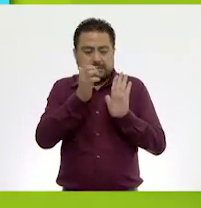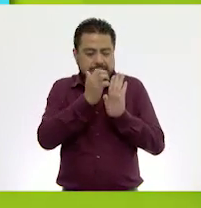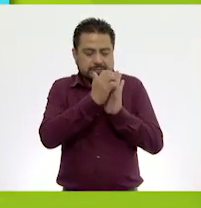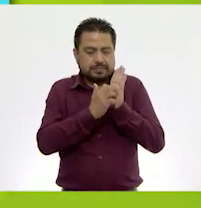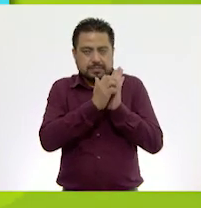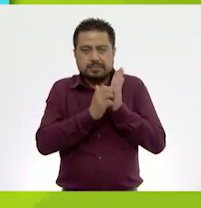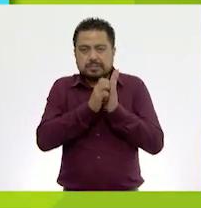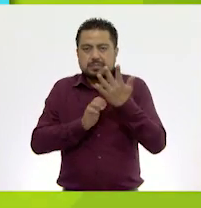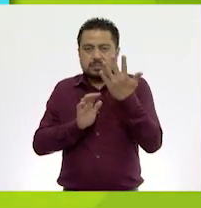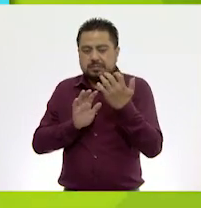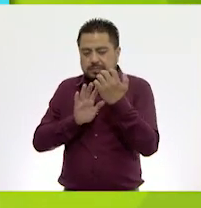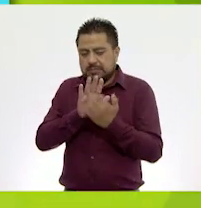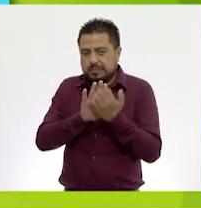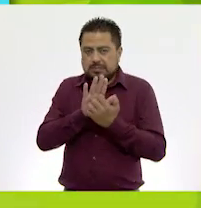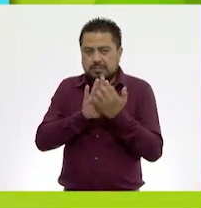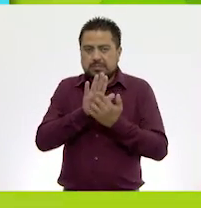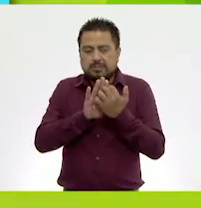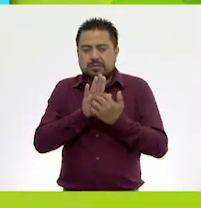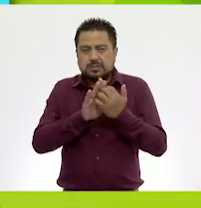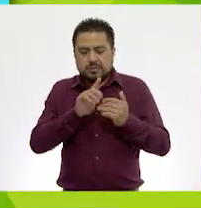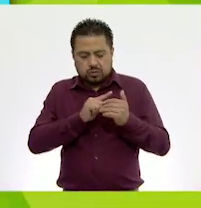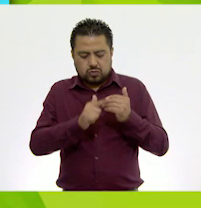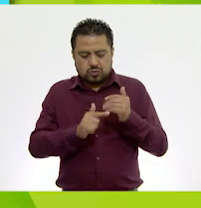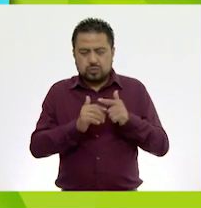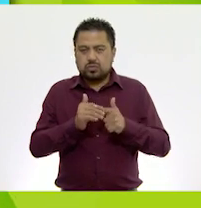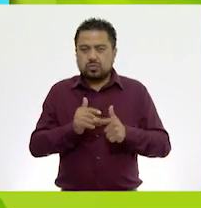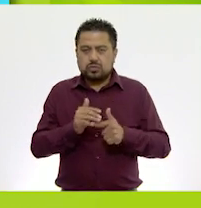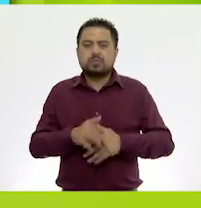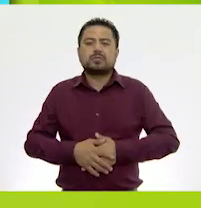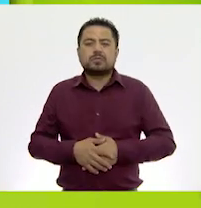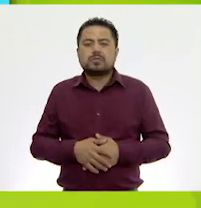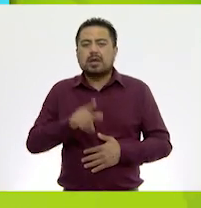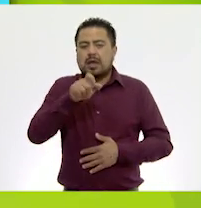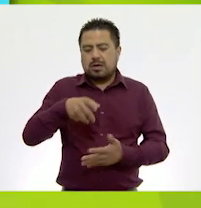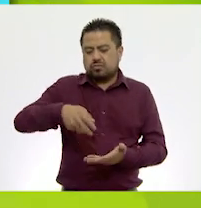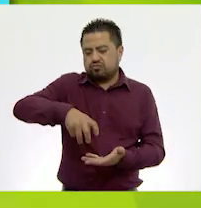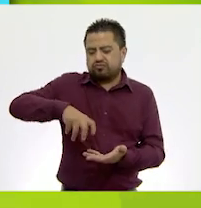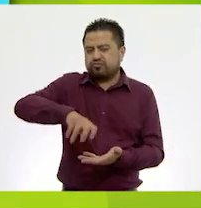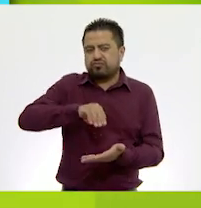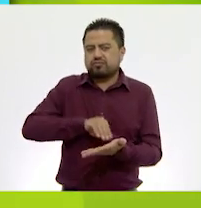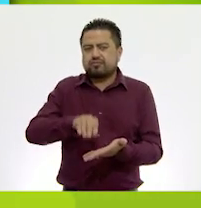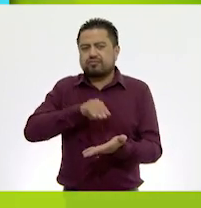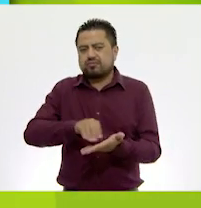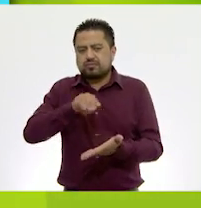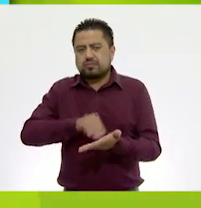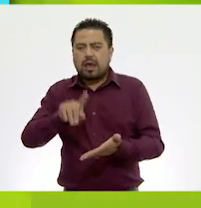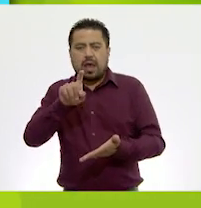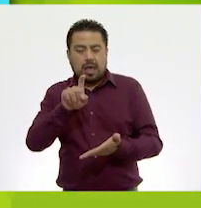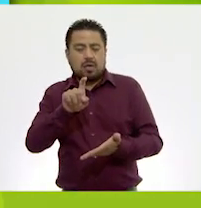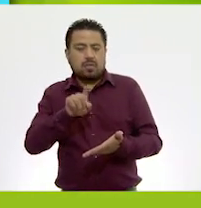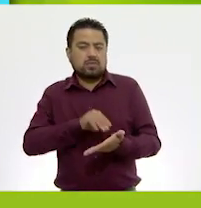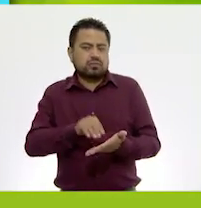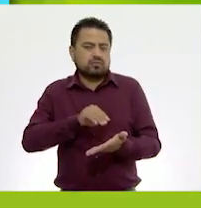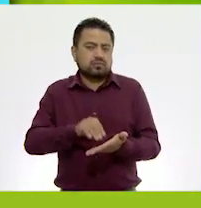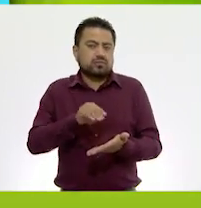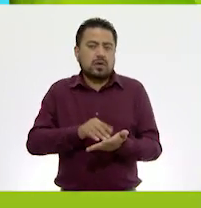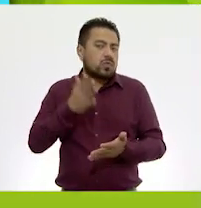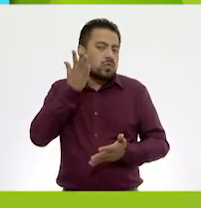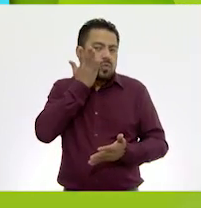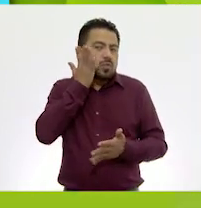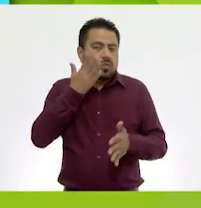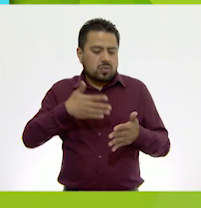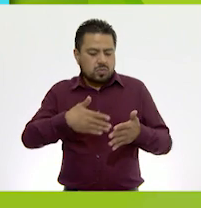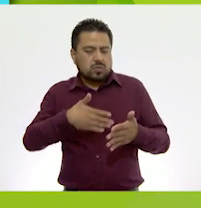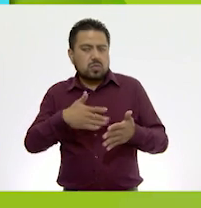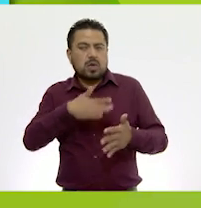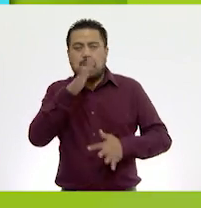que rasguñas la palma de tus manos para lavar tus uñas. Enjuaga tus manos con agua. Sécalas con